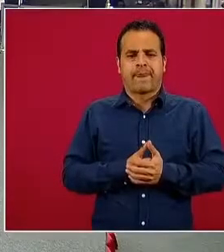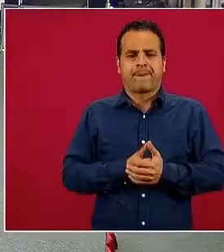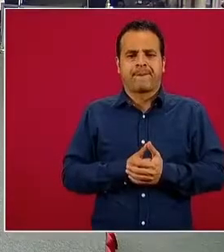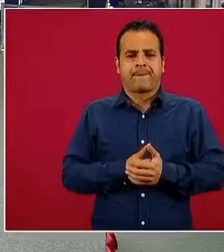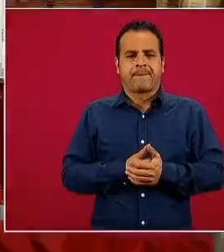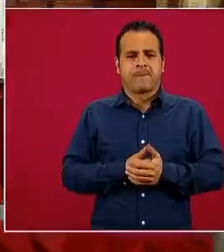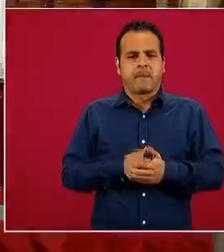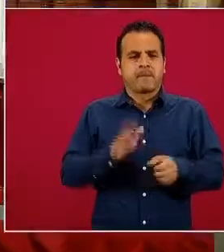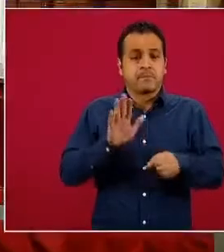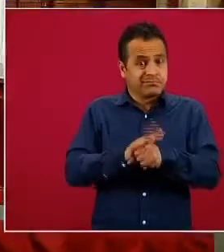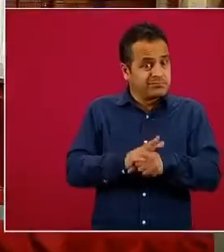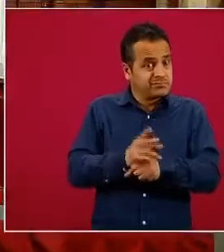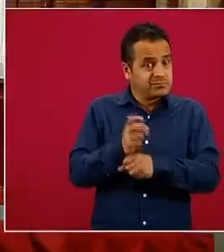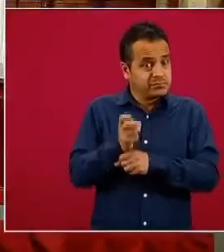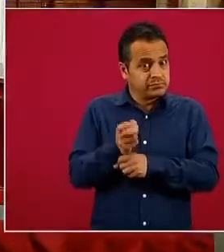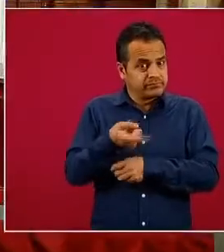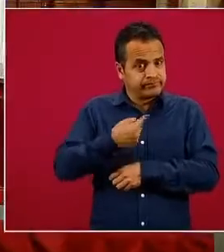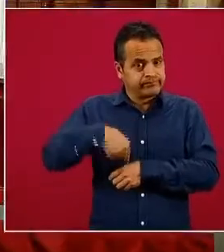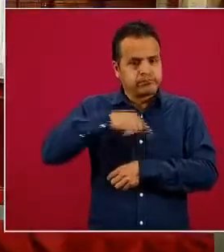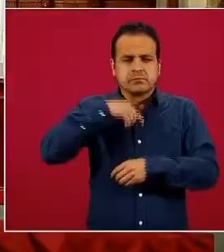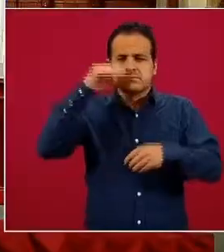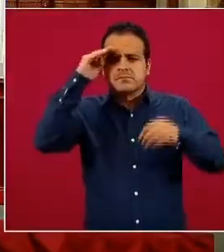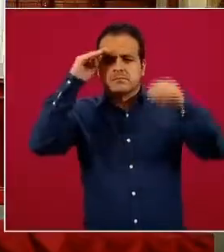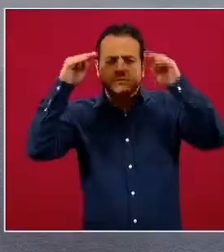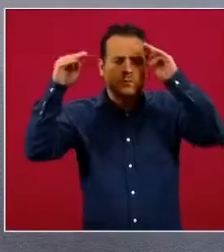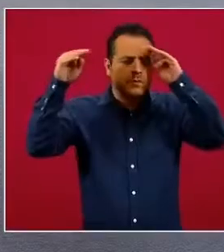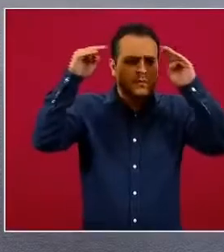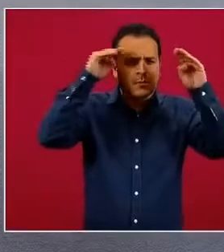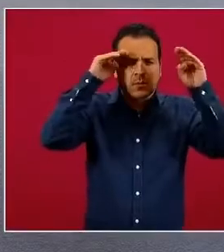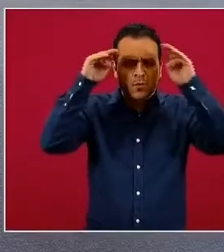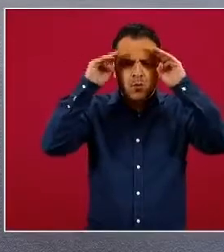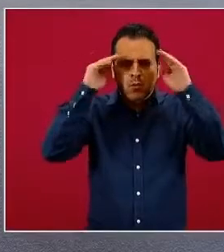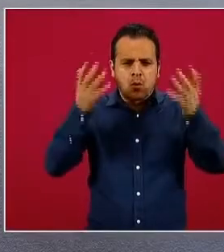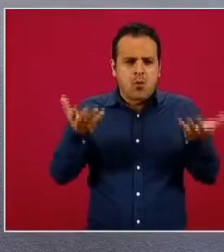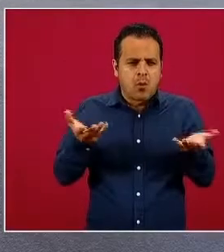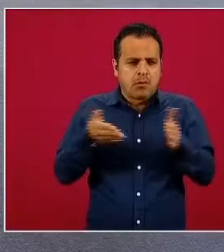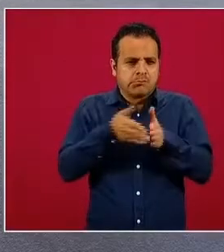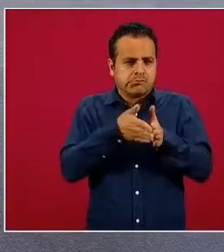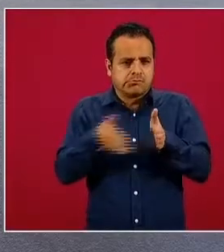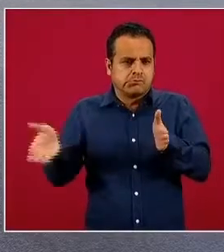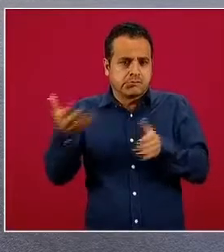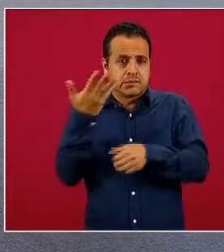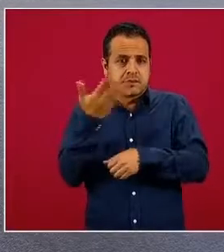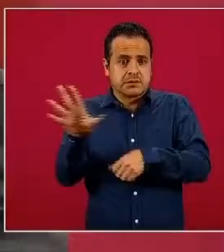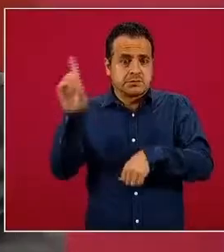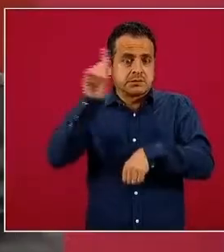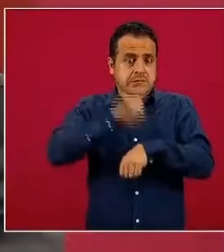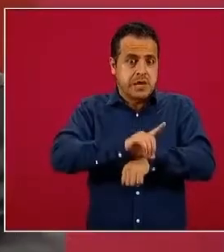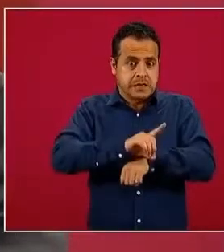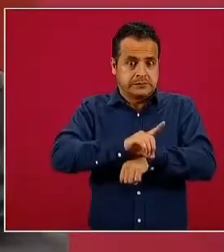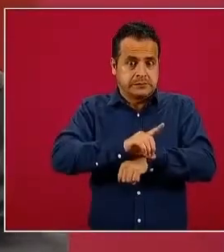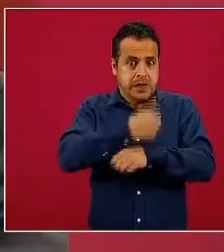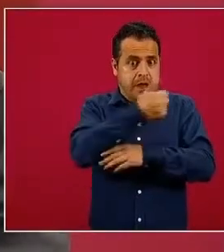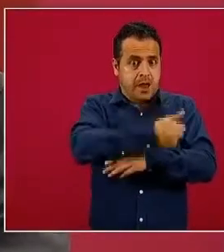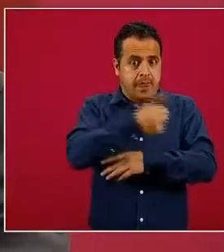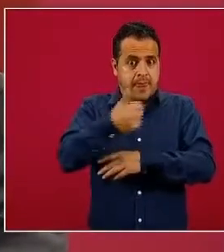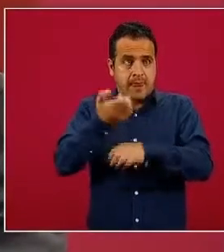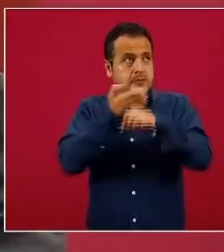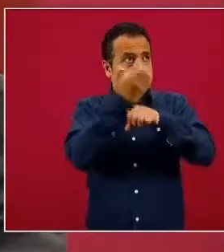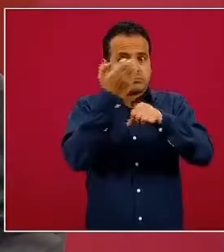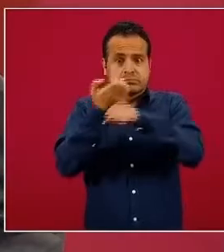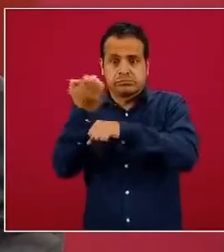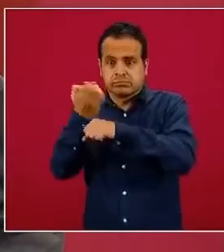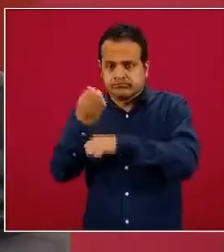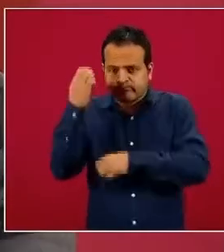dinámica lo que ocurre en los periodos de 10 días en los estados, precisamente a través de la metodología